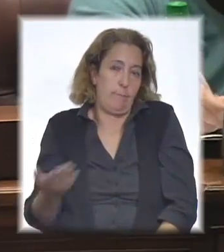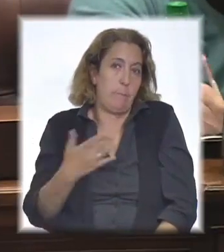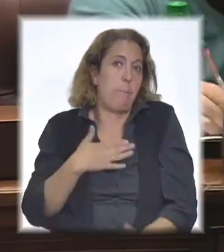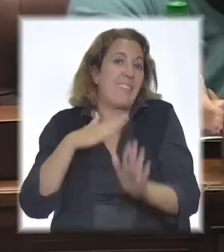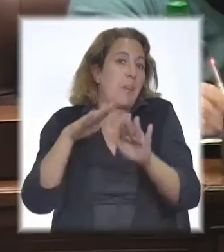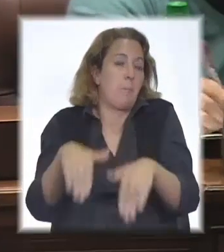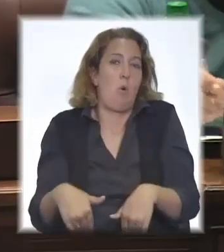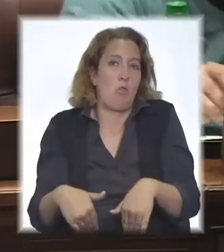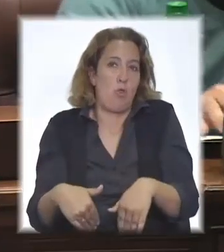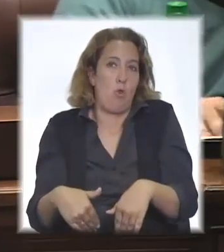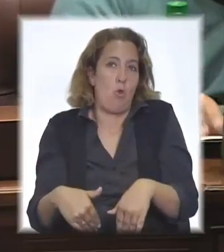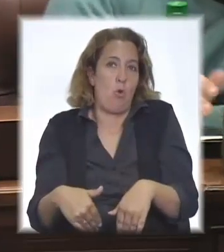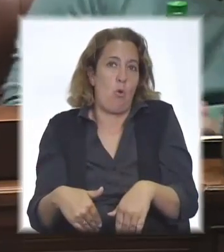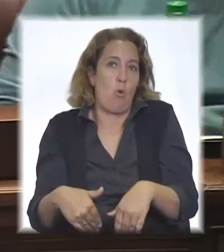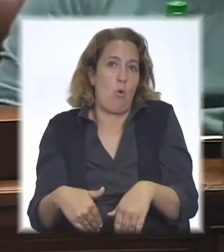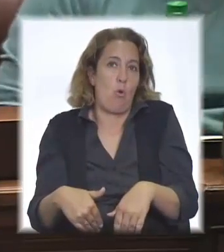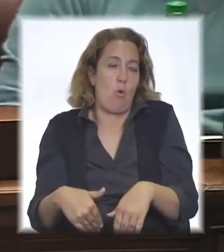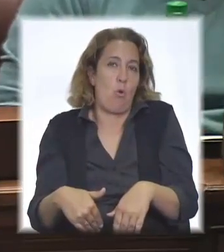un patrimonio